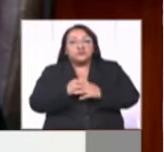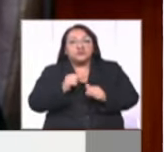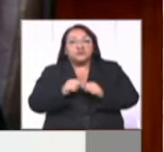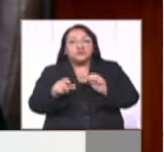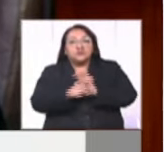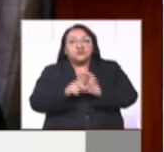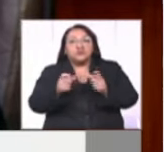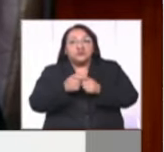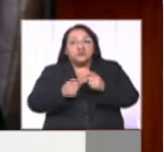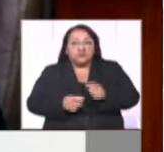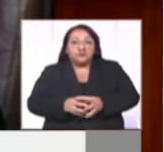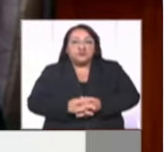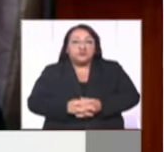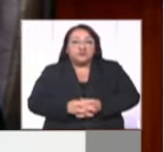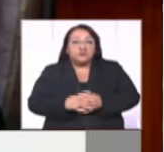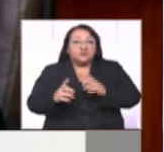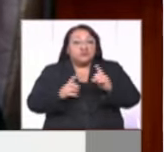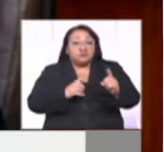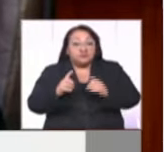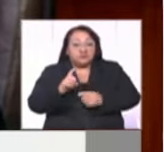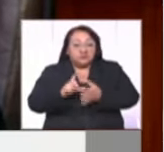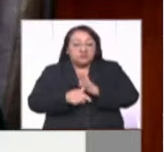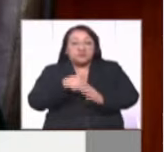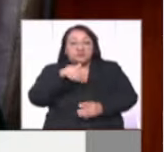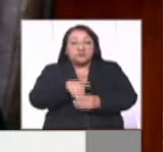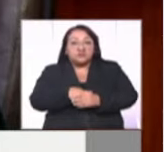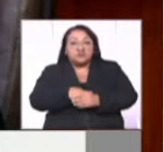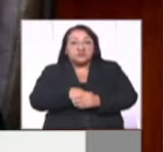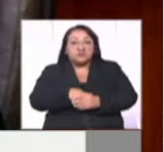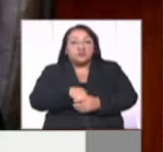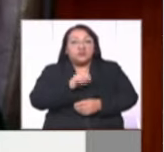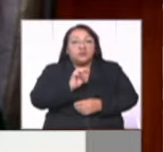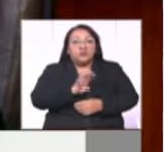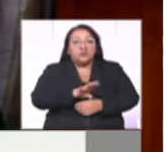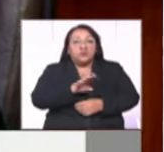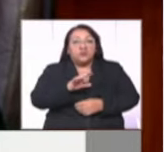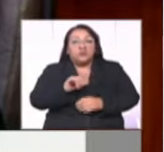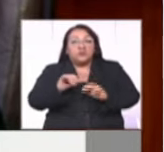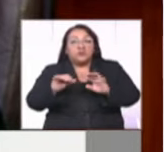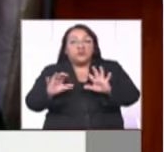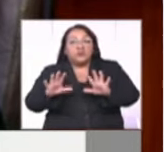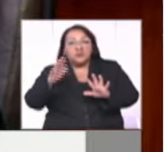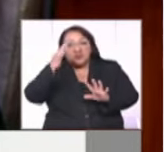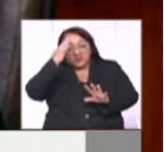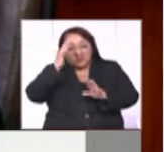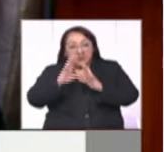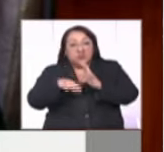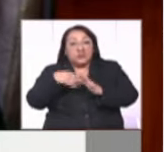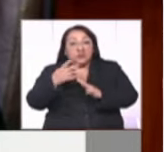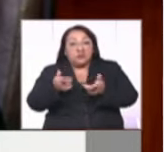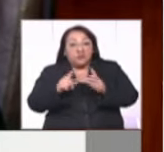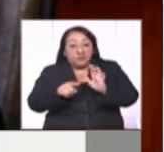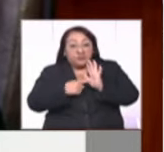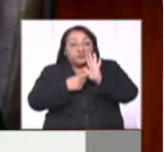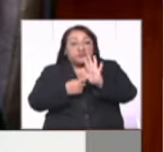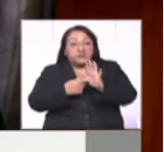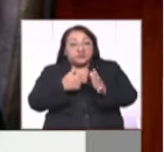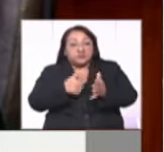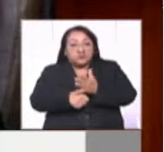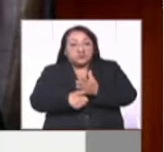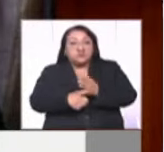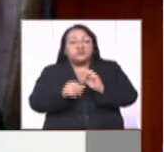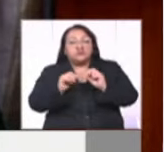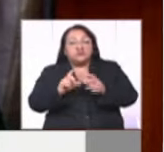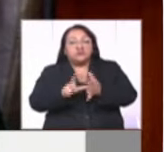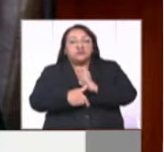de congresistas. Se debate y vota entre el cuarto y décimo día natural después de su presentación. Su aprobación requiere